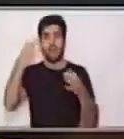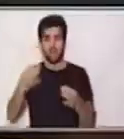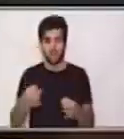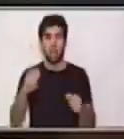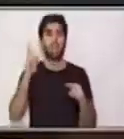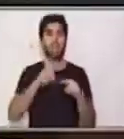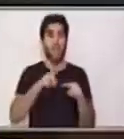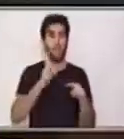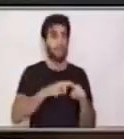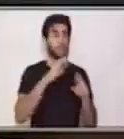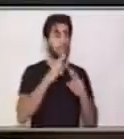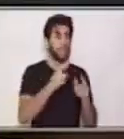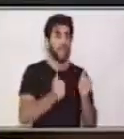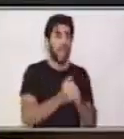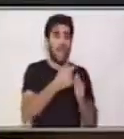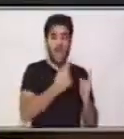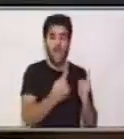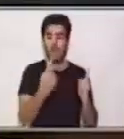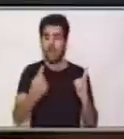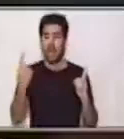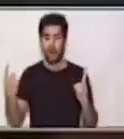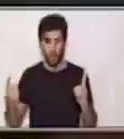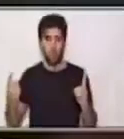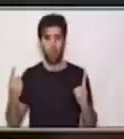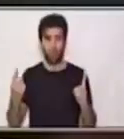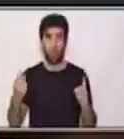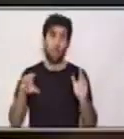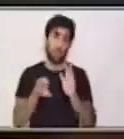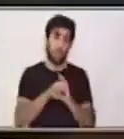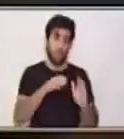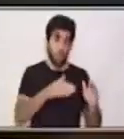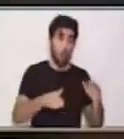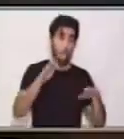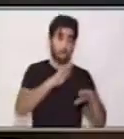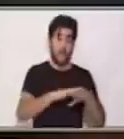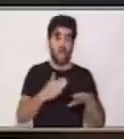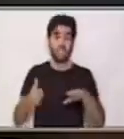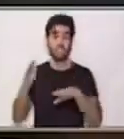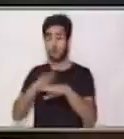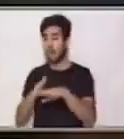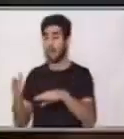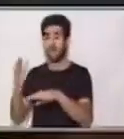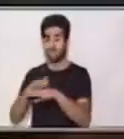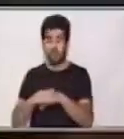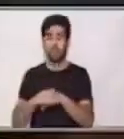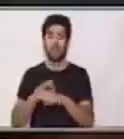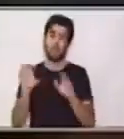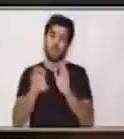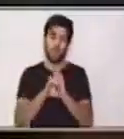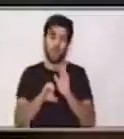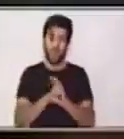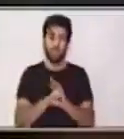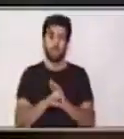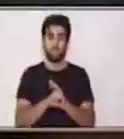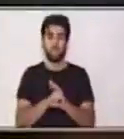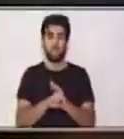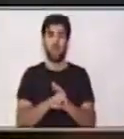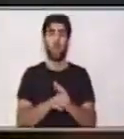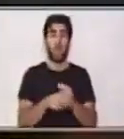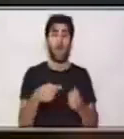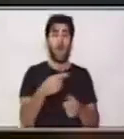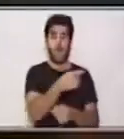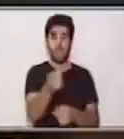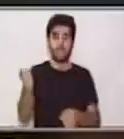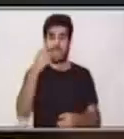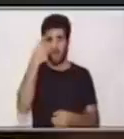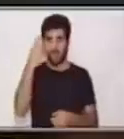en los resultados estadísticos. Si la mayoría de los colaboradores están trabajando 30 horas